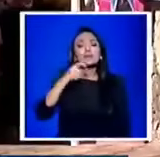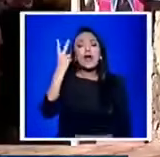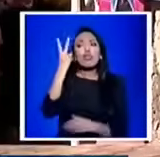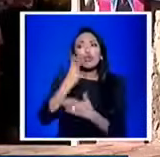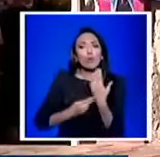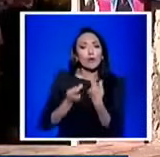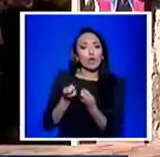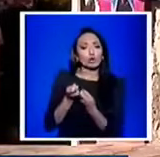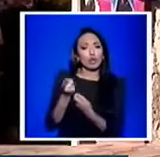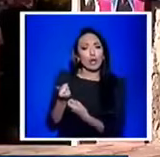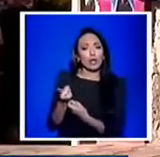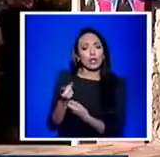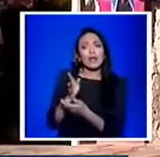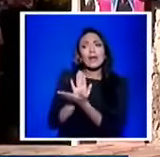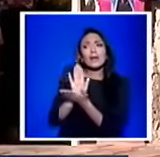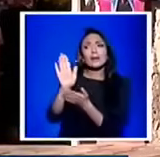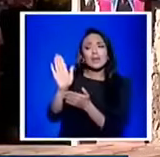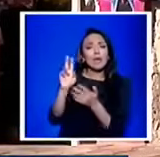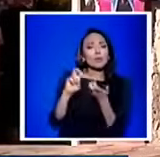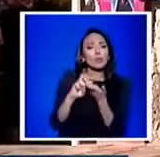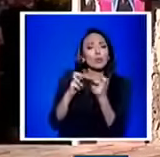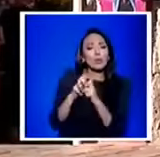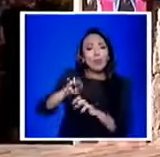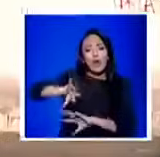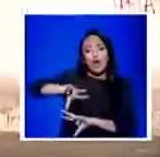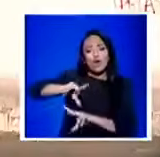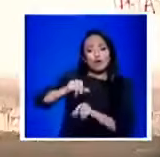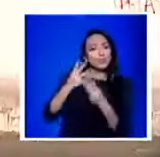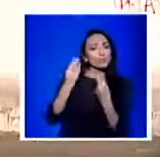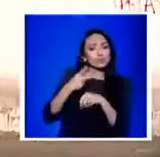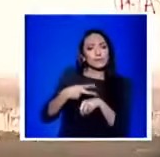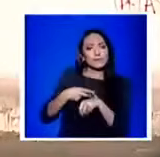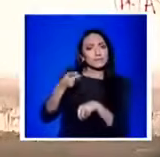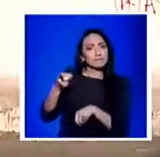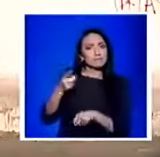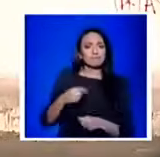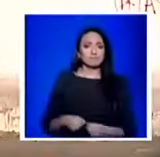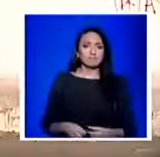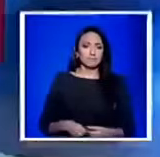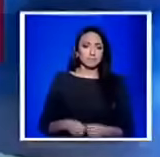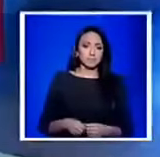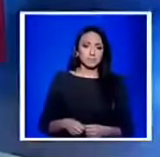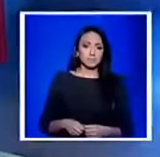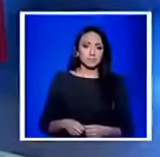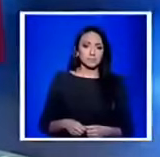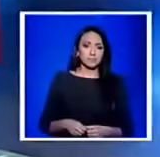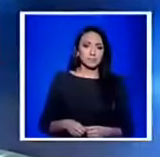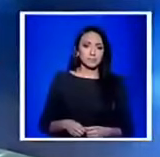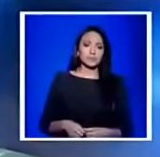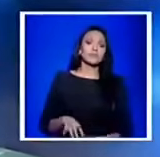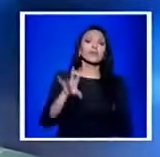zona para así evitar más atracos que afecten a los pequeños negocios.